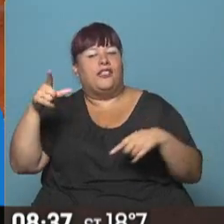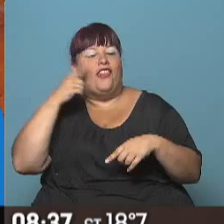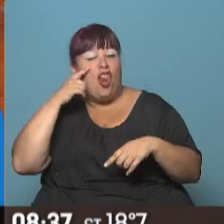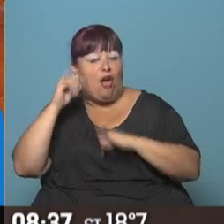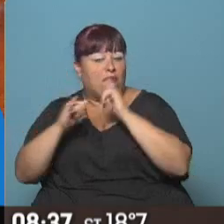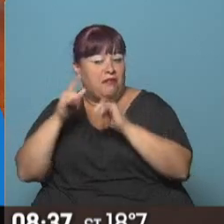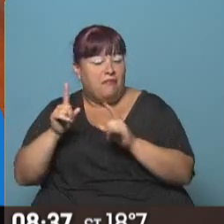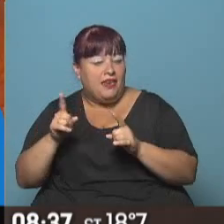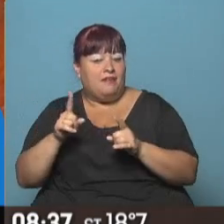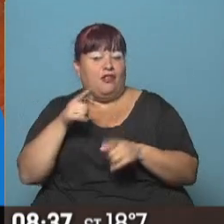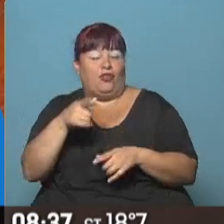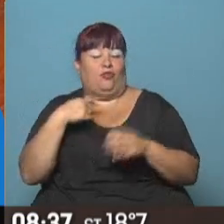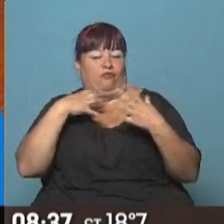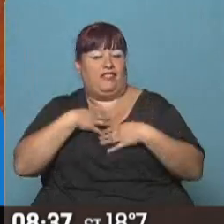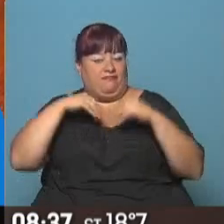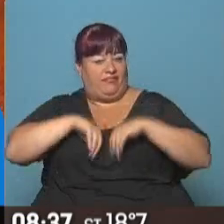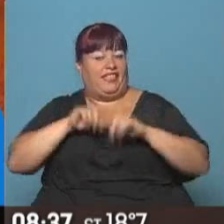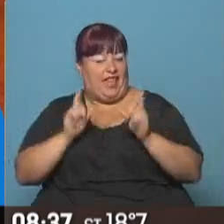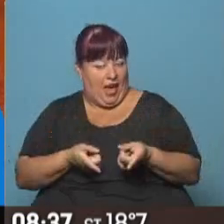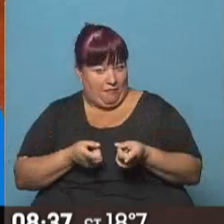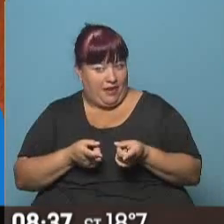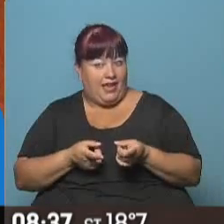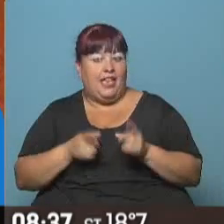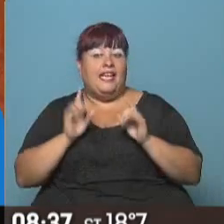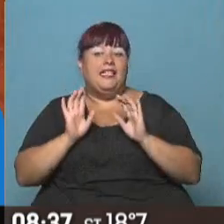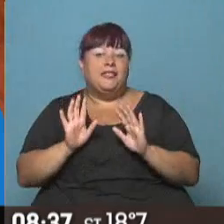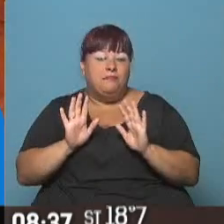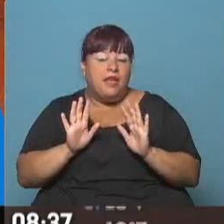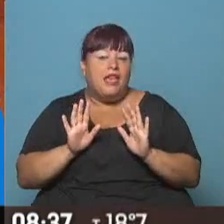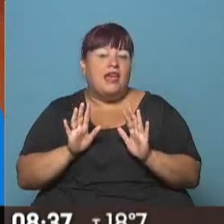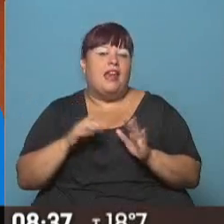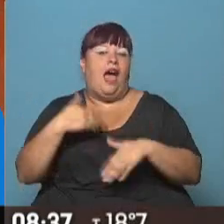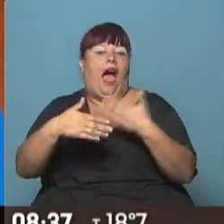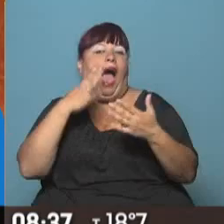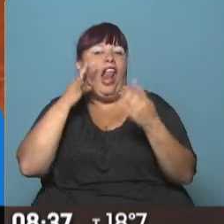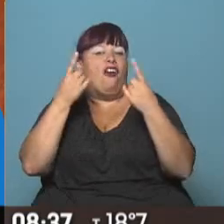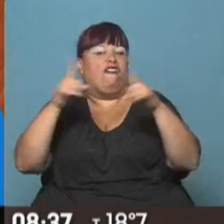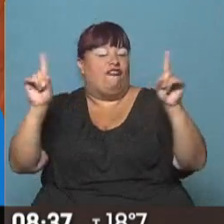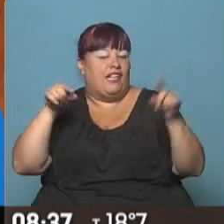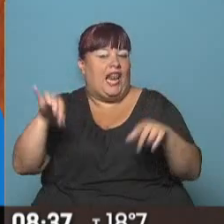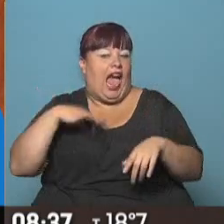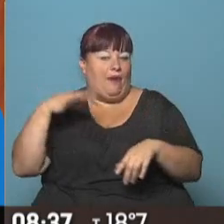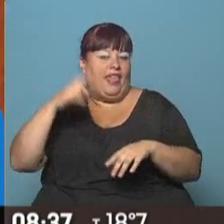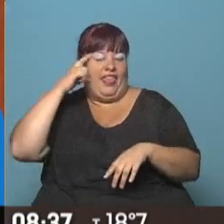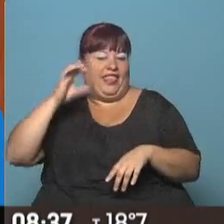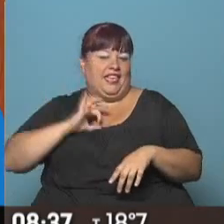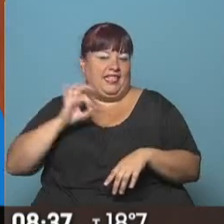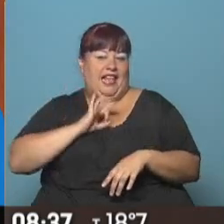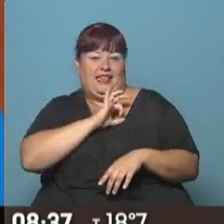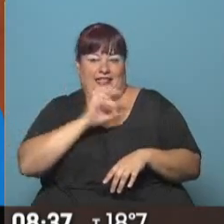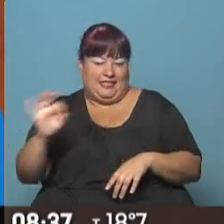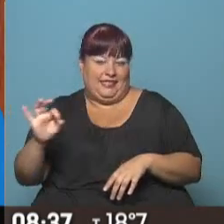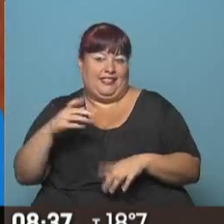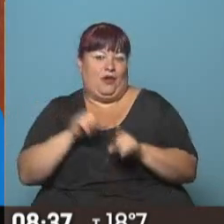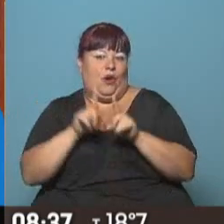Corbusier, que es la medida de su frustración también, sí. Y esperando que suceda algo extraordinario en su vida, que hace 10 años que